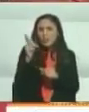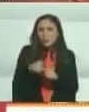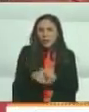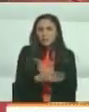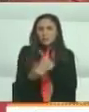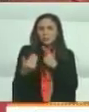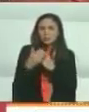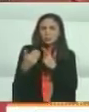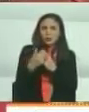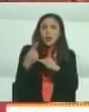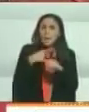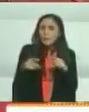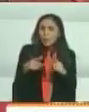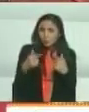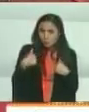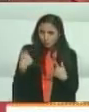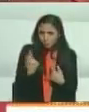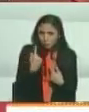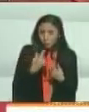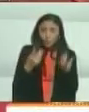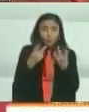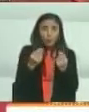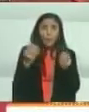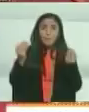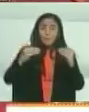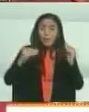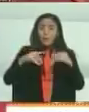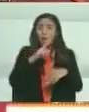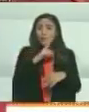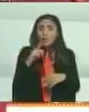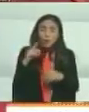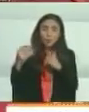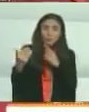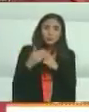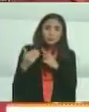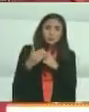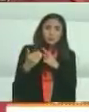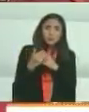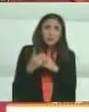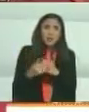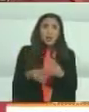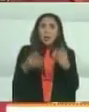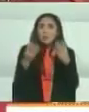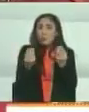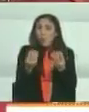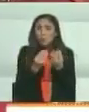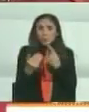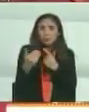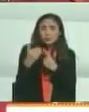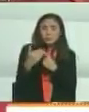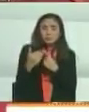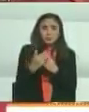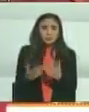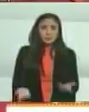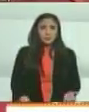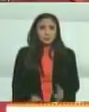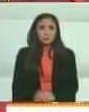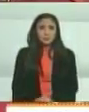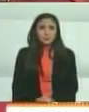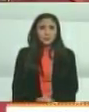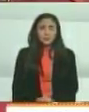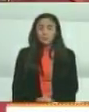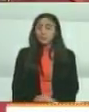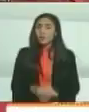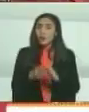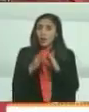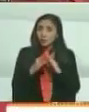Pero no solo aparezco yo. Todos tenemos la orden de operaciones completa. Y ahí va a caer Raimundo y todo el mundo. Todo el que esté comprometido